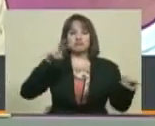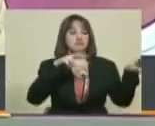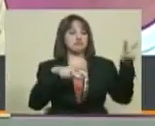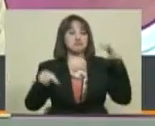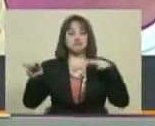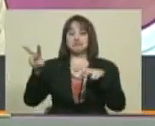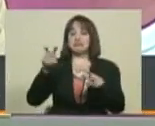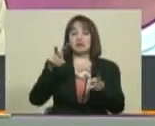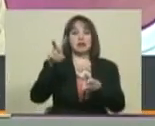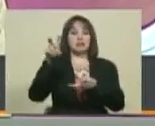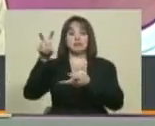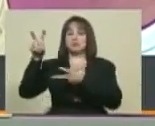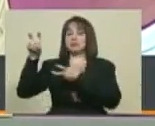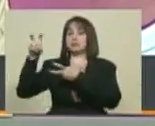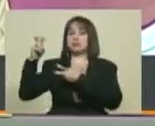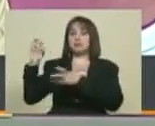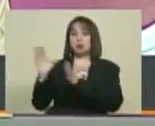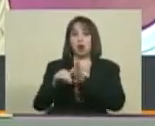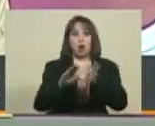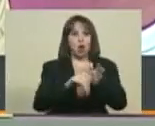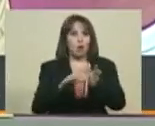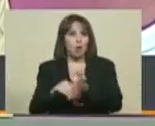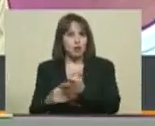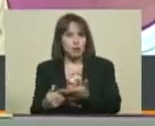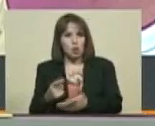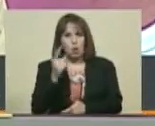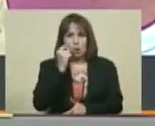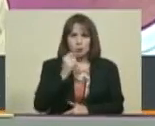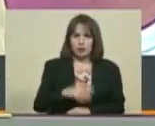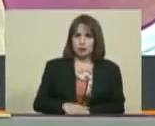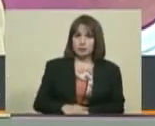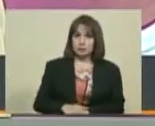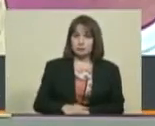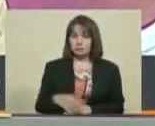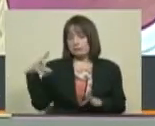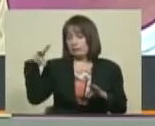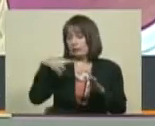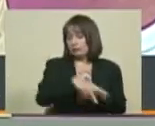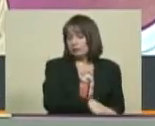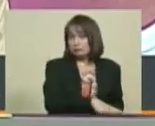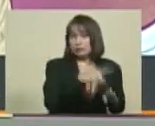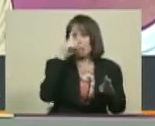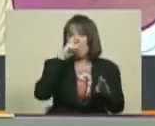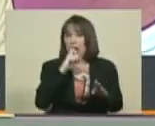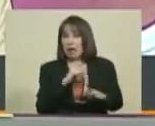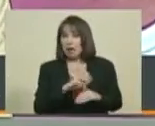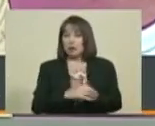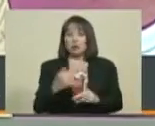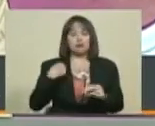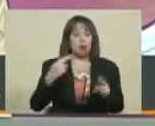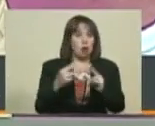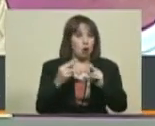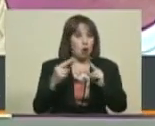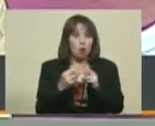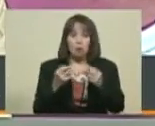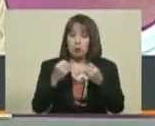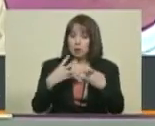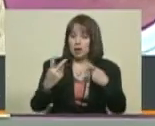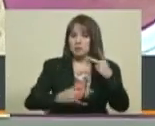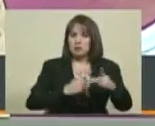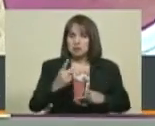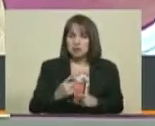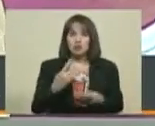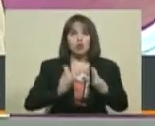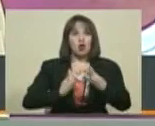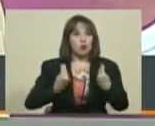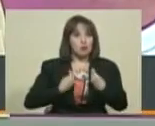Comenzaban a surgir las corrientes revolucionarias muy reprimidas durante décadas. Yo conozco muy bien el proceso. A mí nadie me lo contó, yo lo